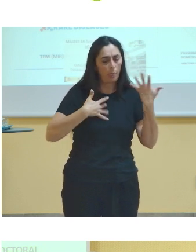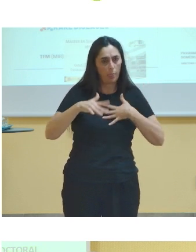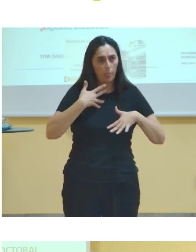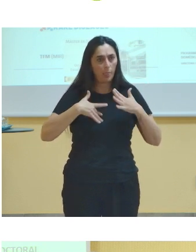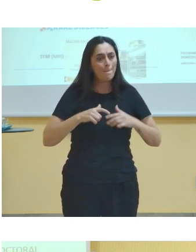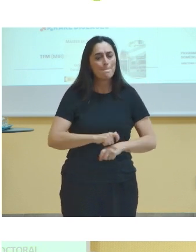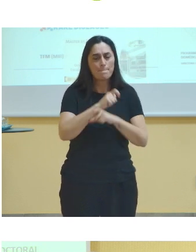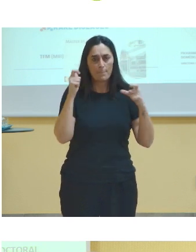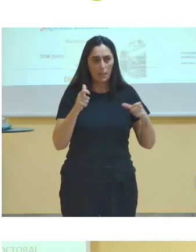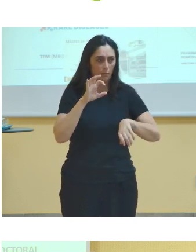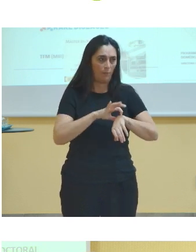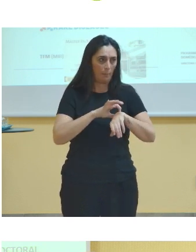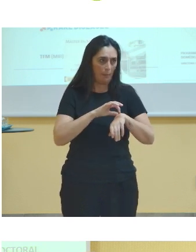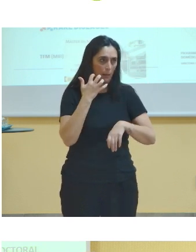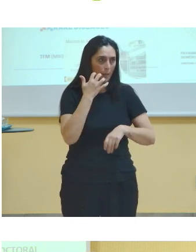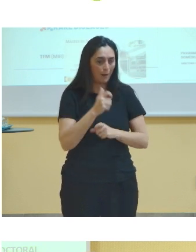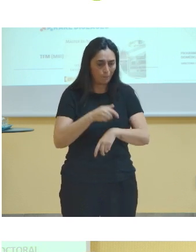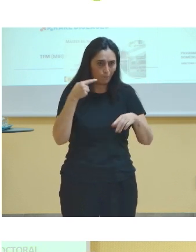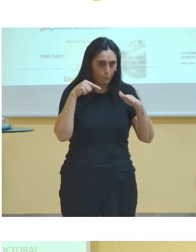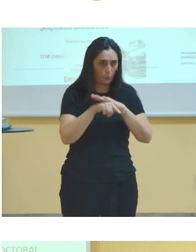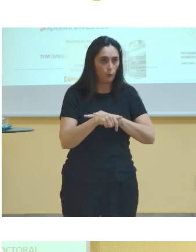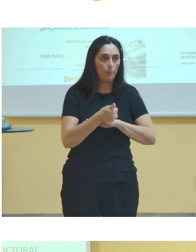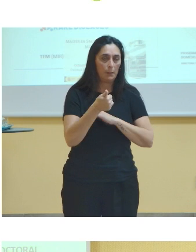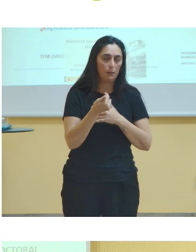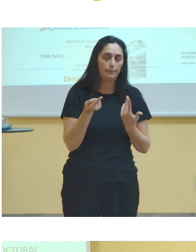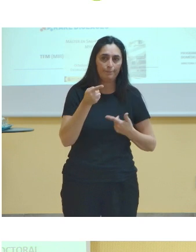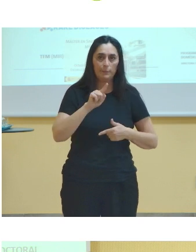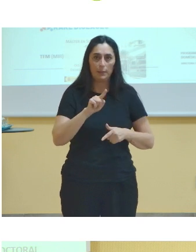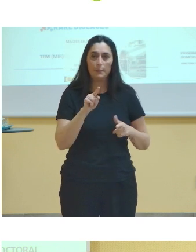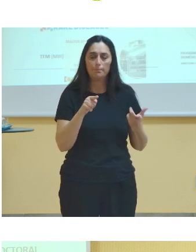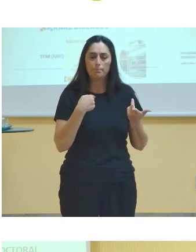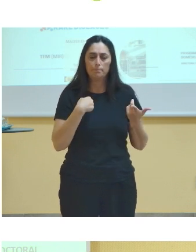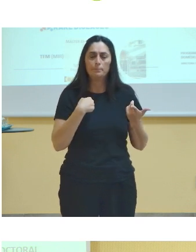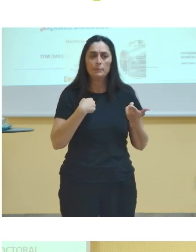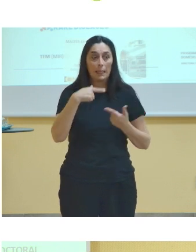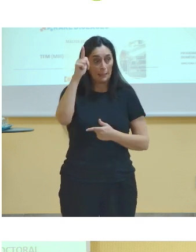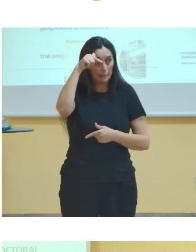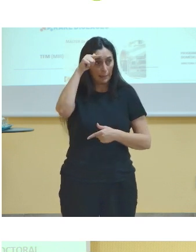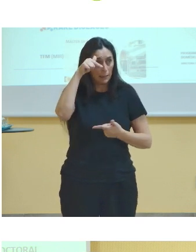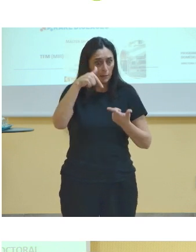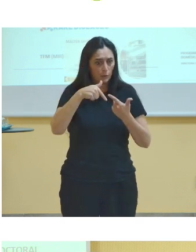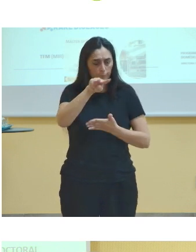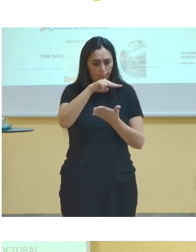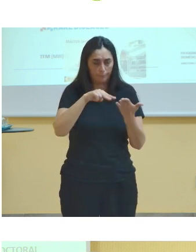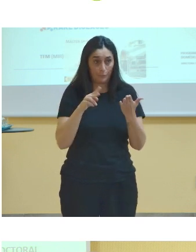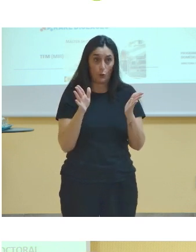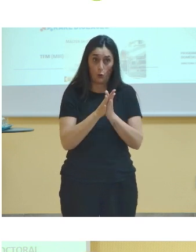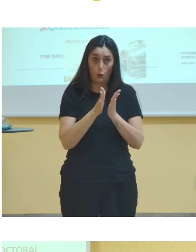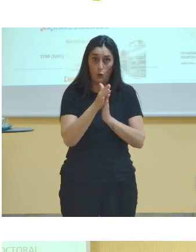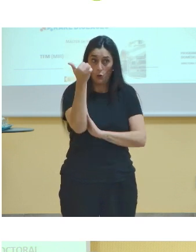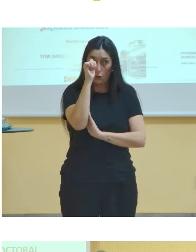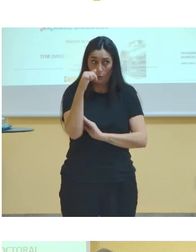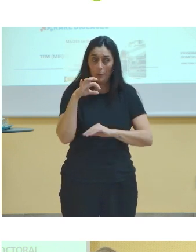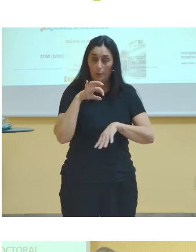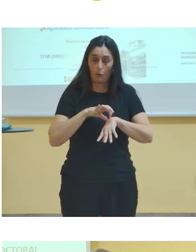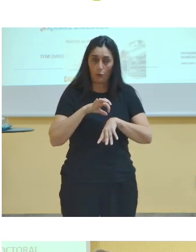enfermedades raras. También se ha leído una tesis doctoral de mi compañero el